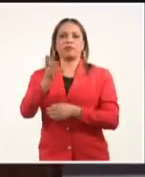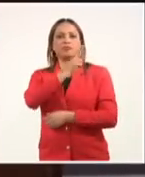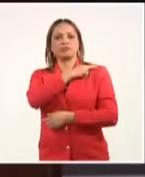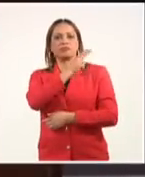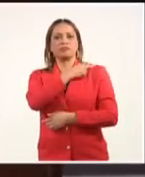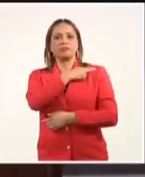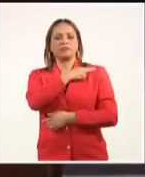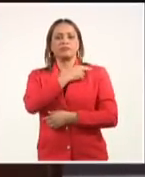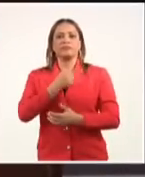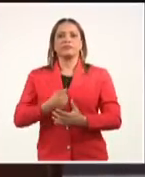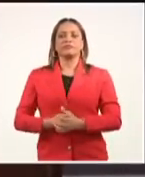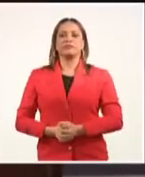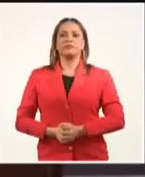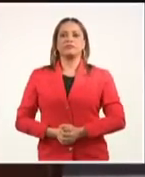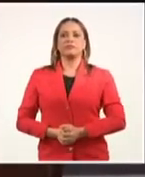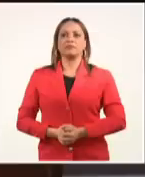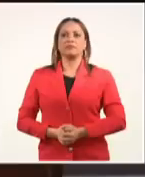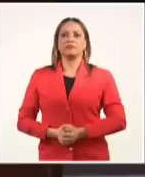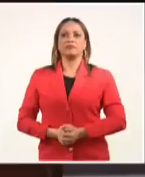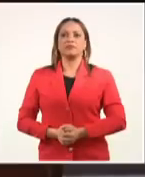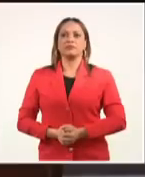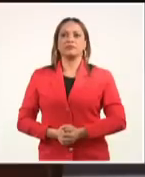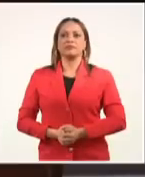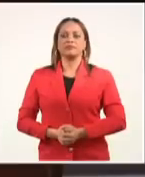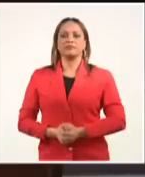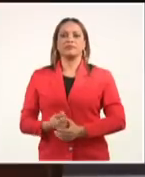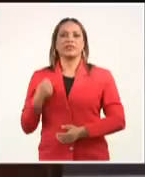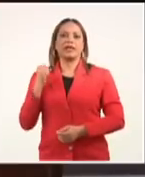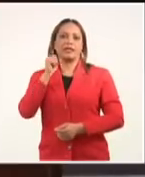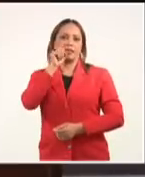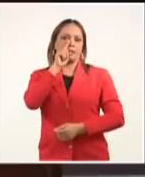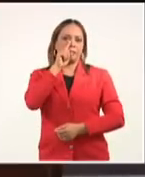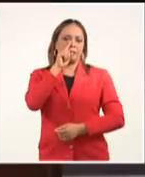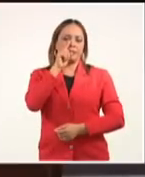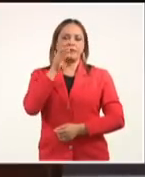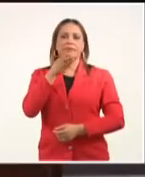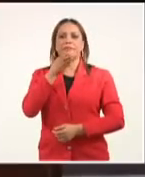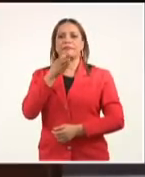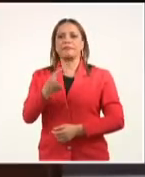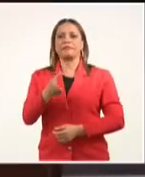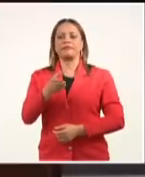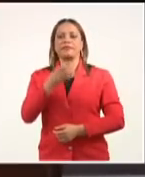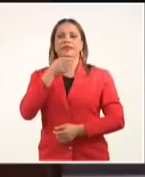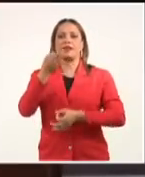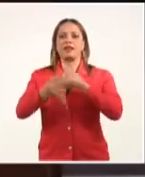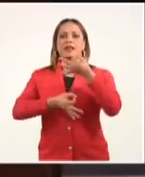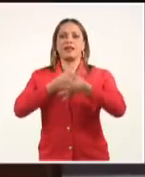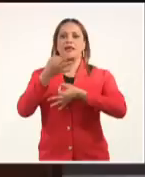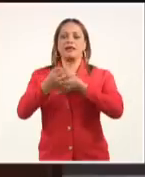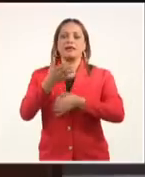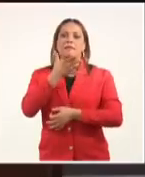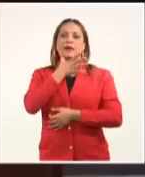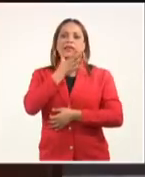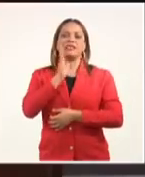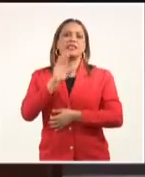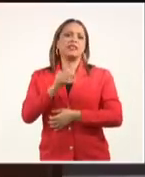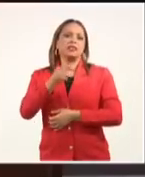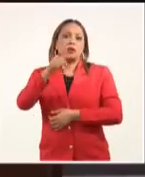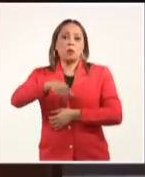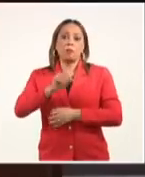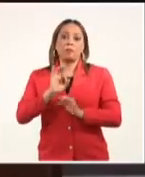que sea. Hasta aquí las palabras de Fidel que parecen dichas hoy.